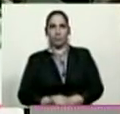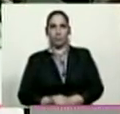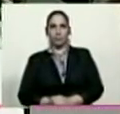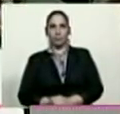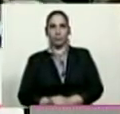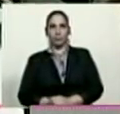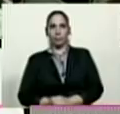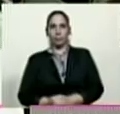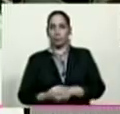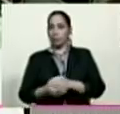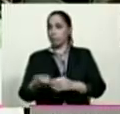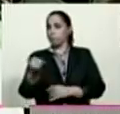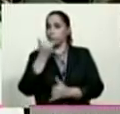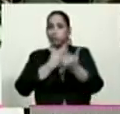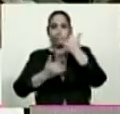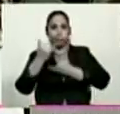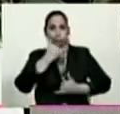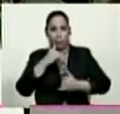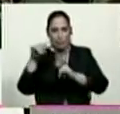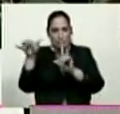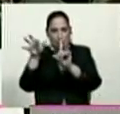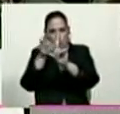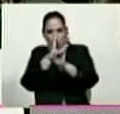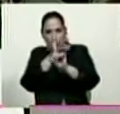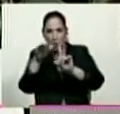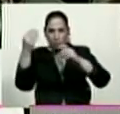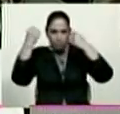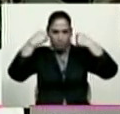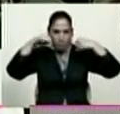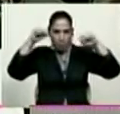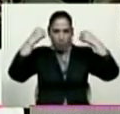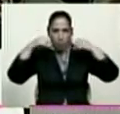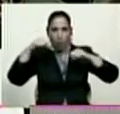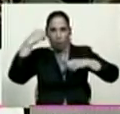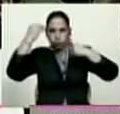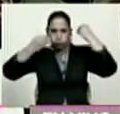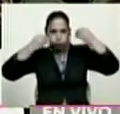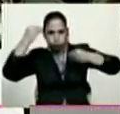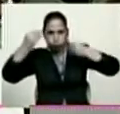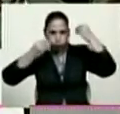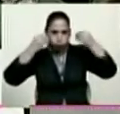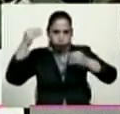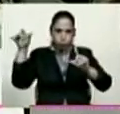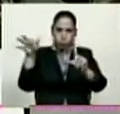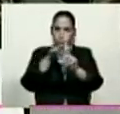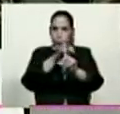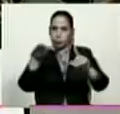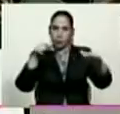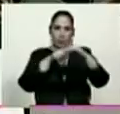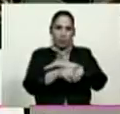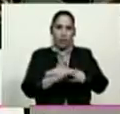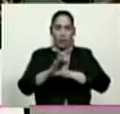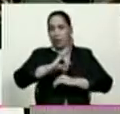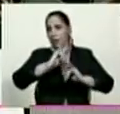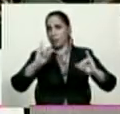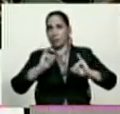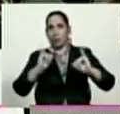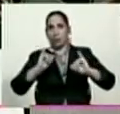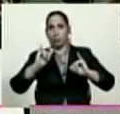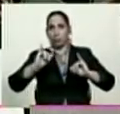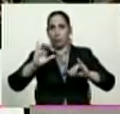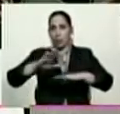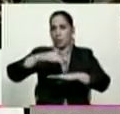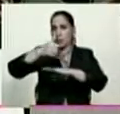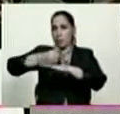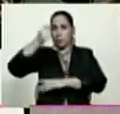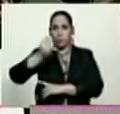1999. Le fracasó la conspiración y la provocación interna. Ya el Tribunal Supremo de Justicia y su Sala